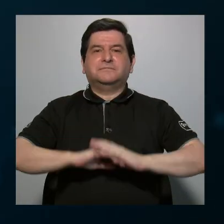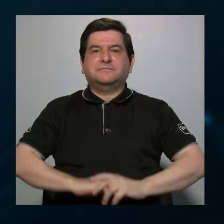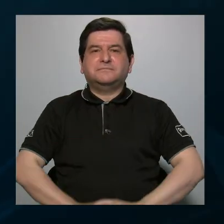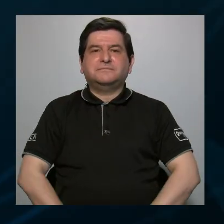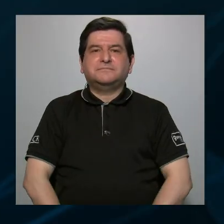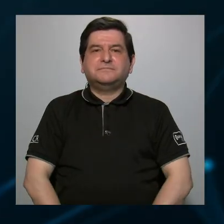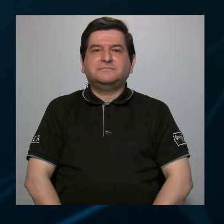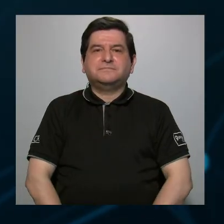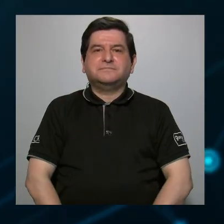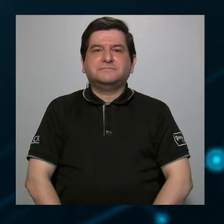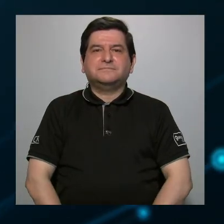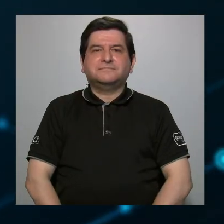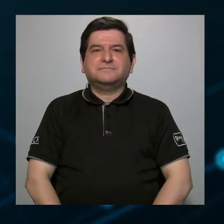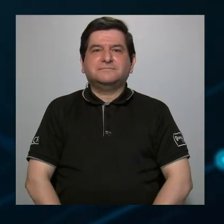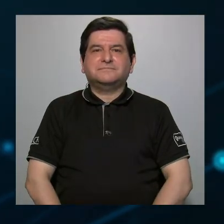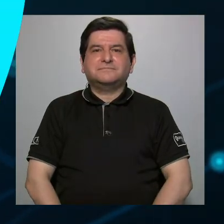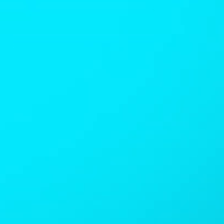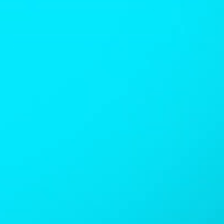en la actualidad.